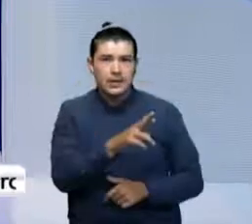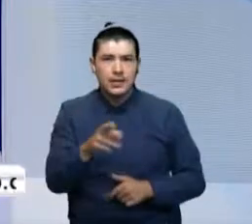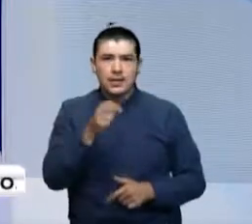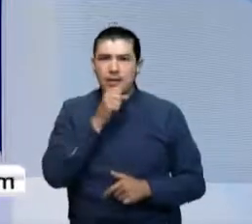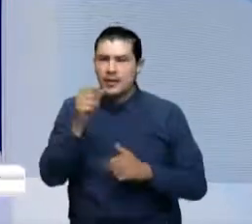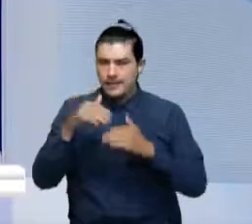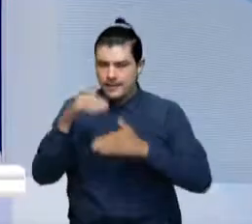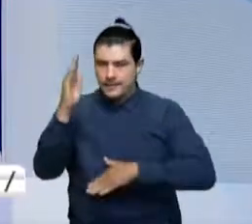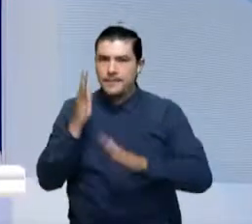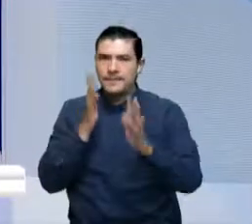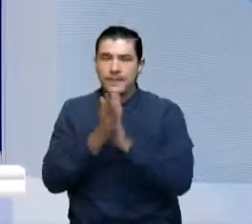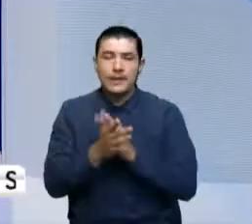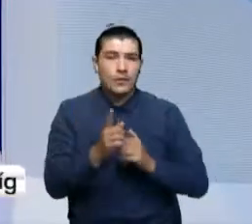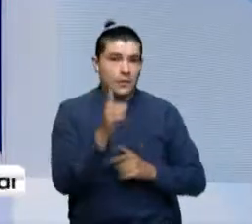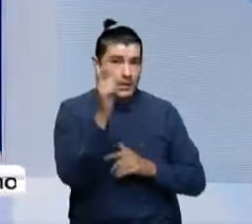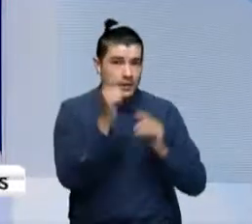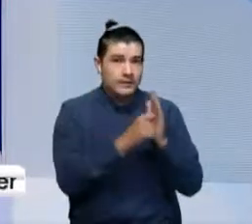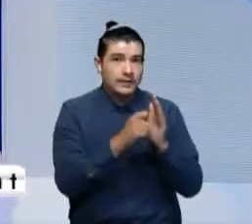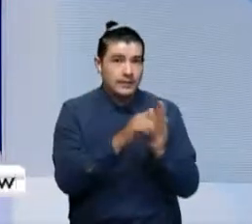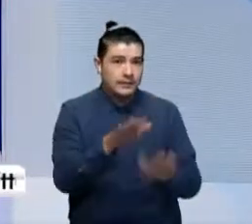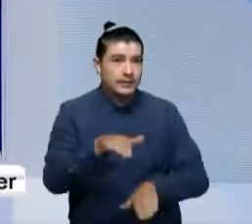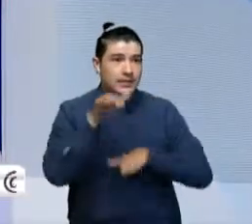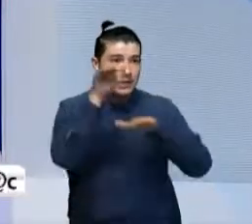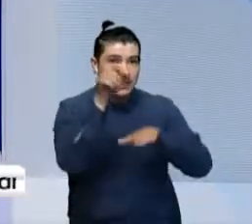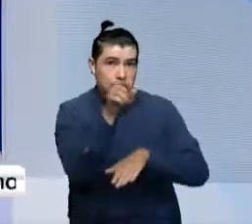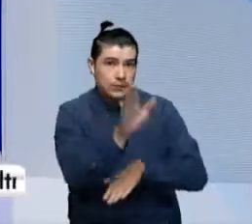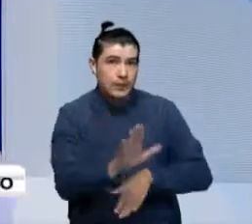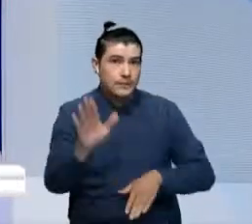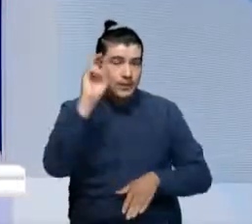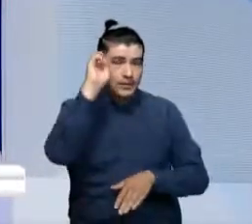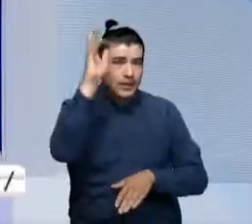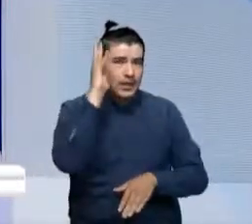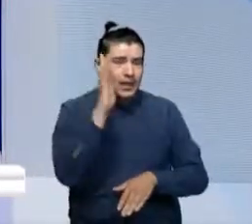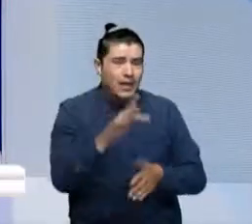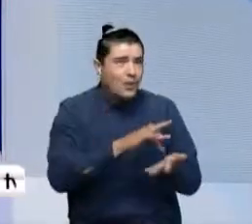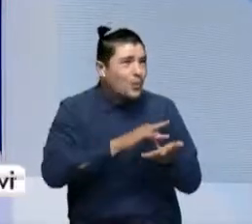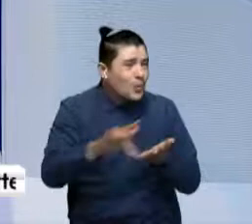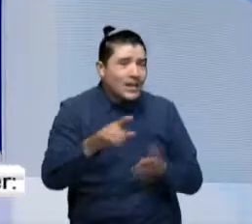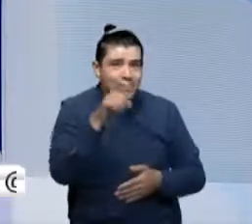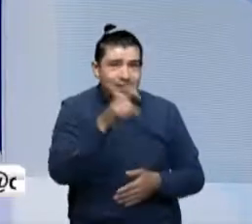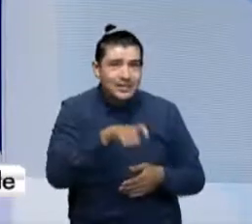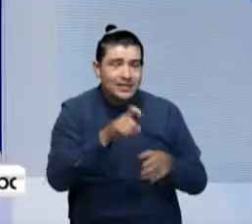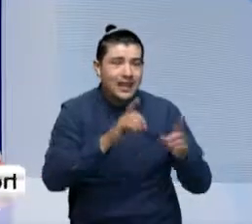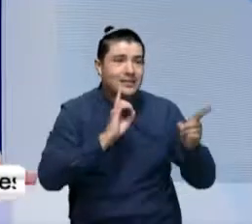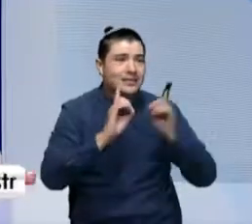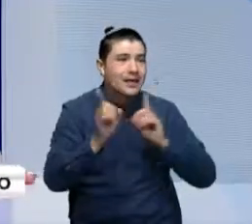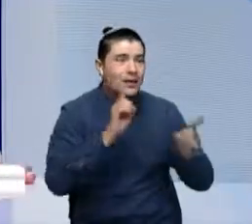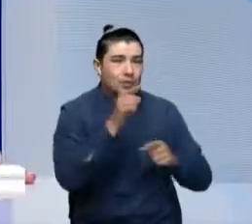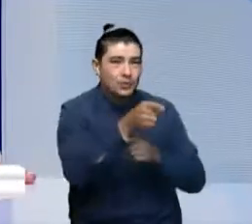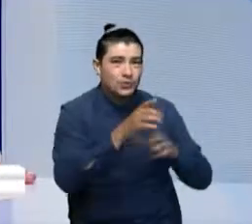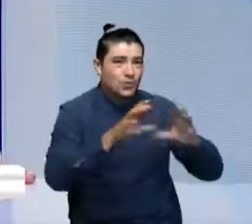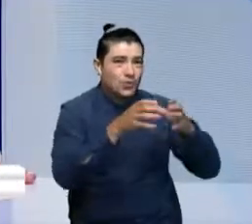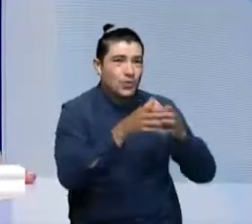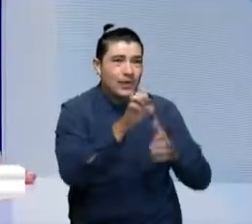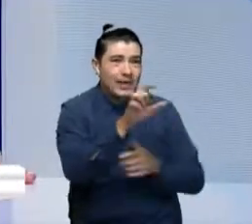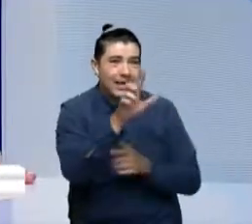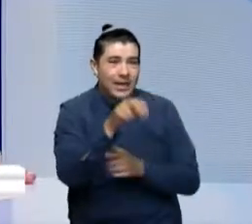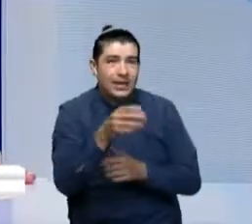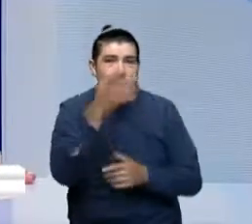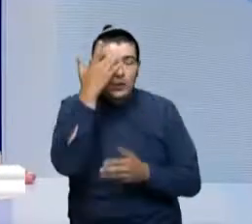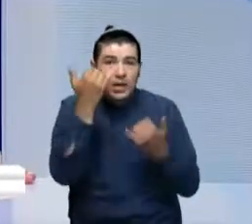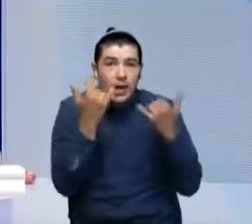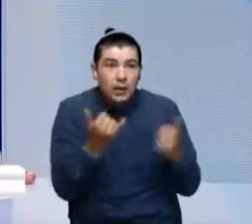una vez más diputados del norte de santander surgen por el diálogo con él ln precisamente cuando acciones violentas vuelven a